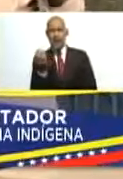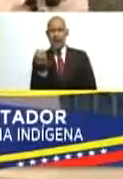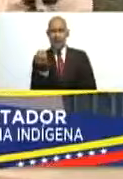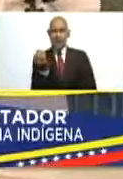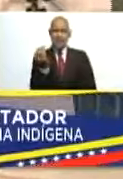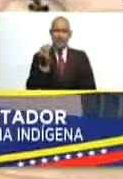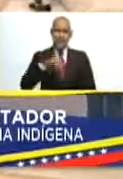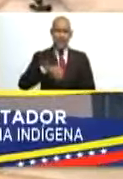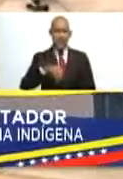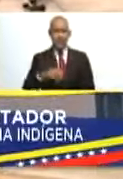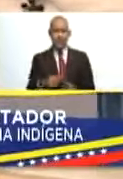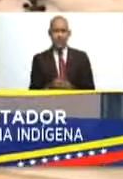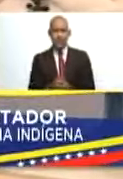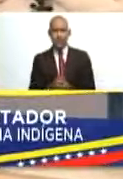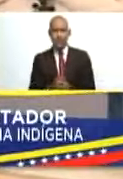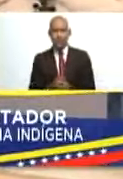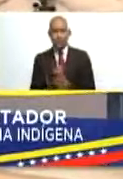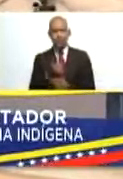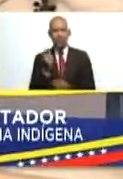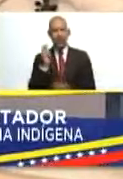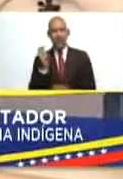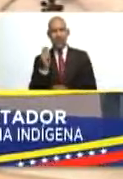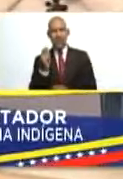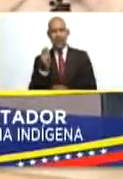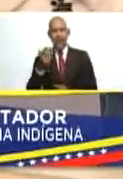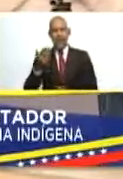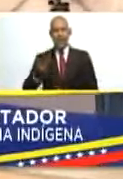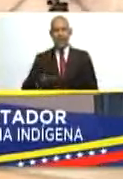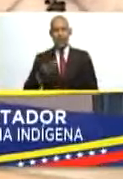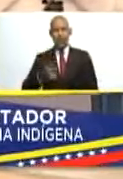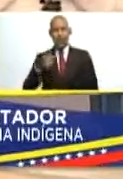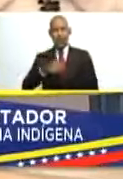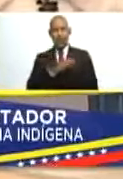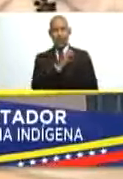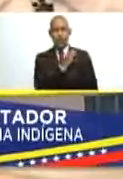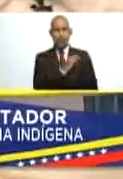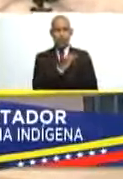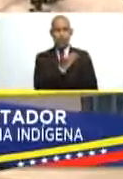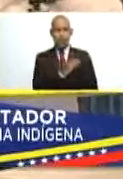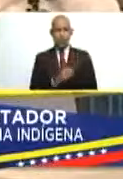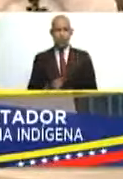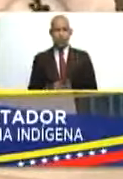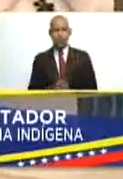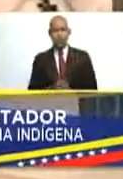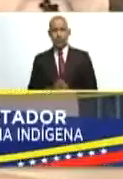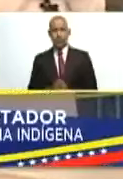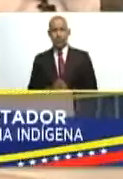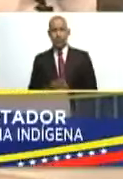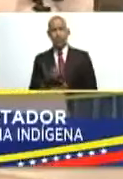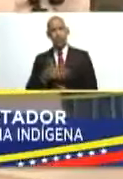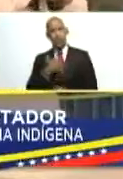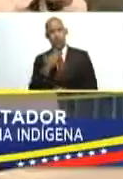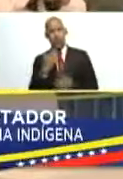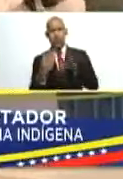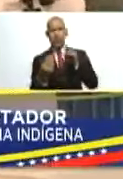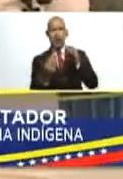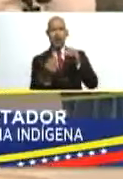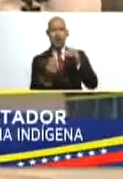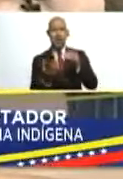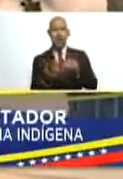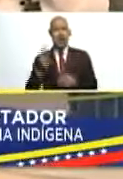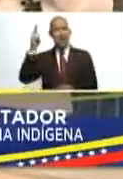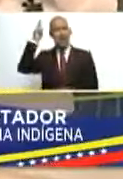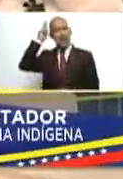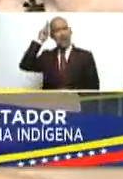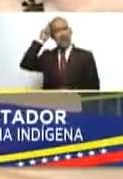trayecto, y es la tarea de esta comisión. Nosotros pudiésemos hablar de nuestro gran cacique